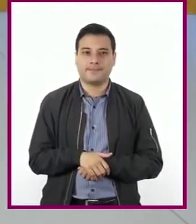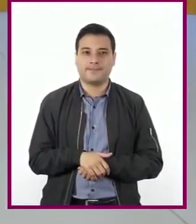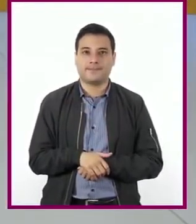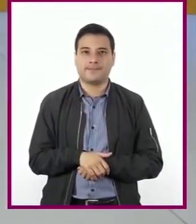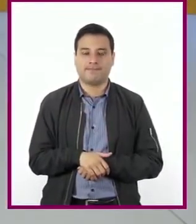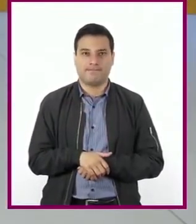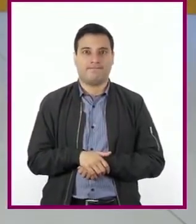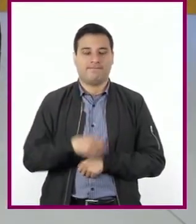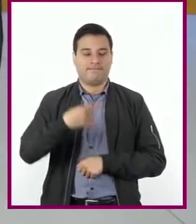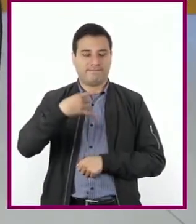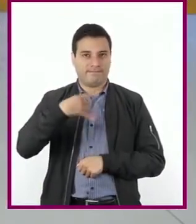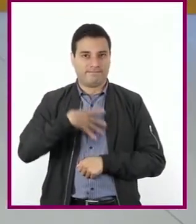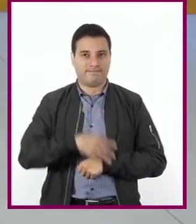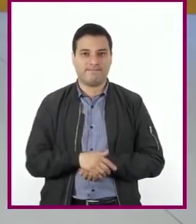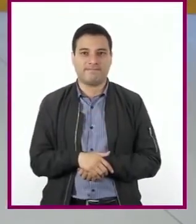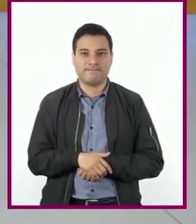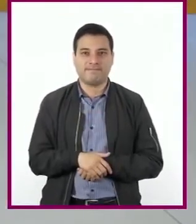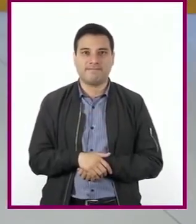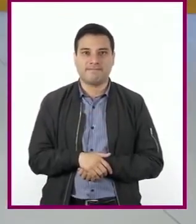Me ganaste.